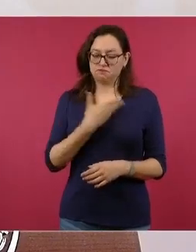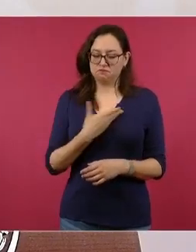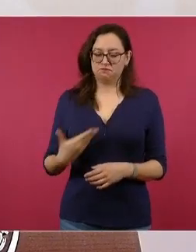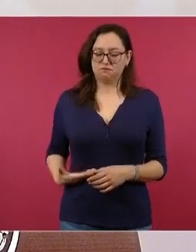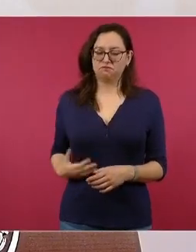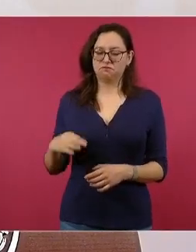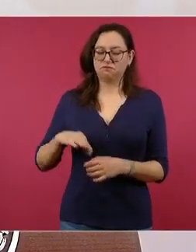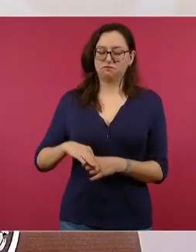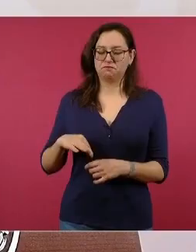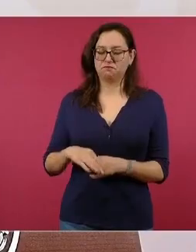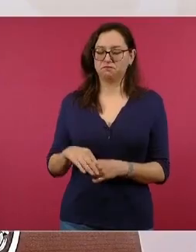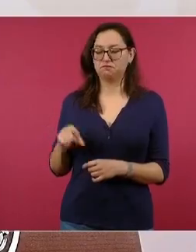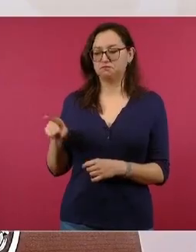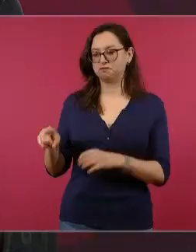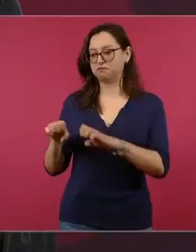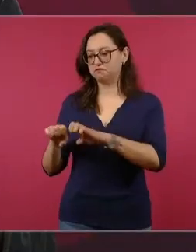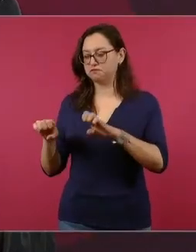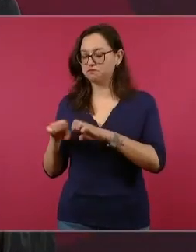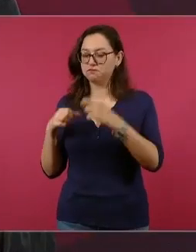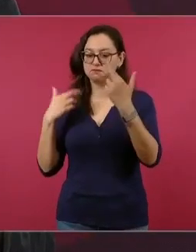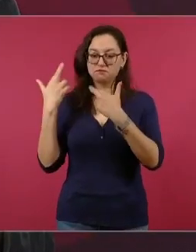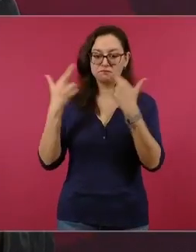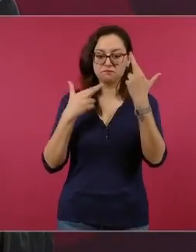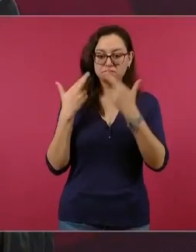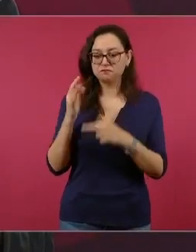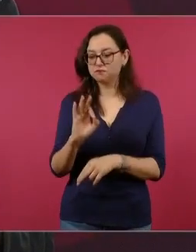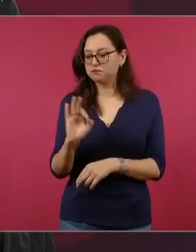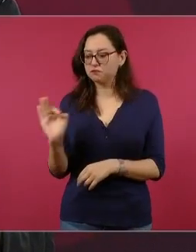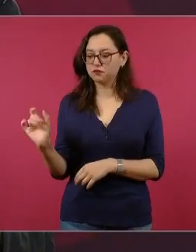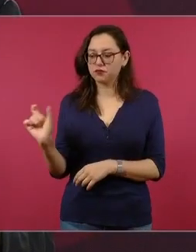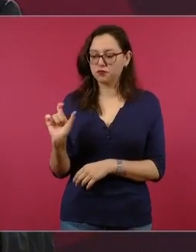y pues nos va a dar mucho gusto